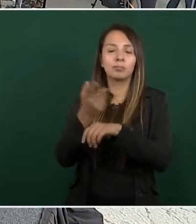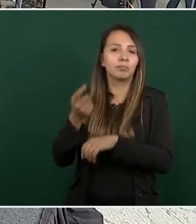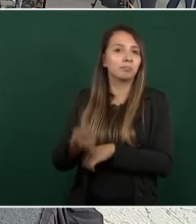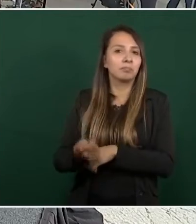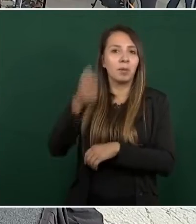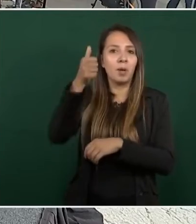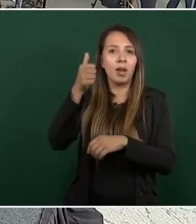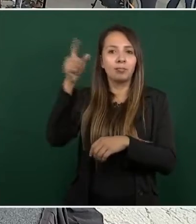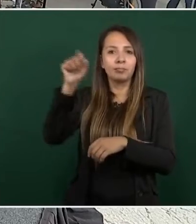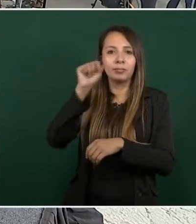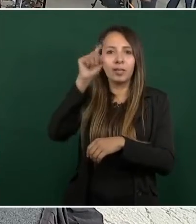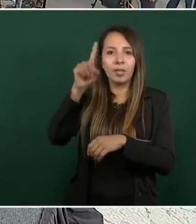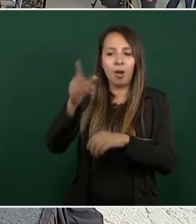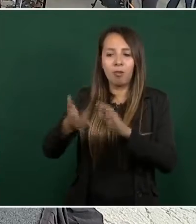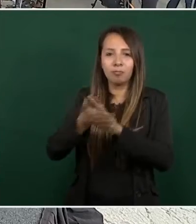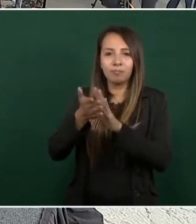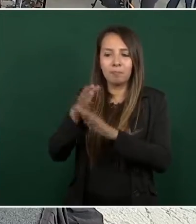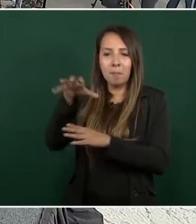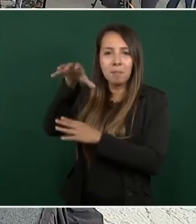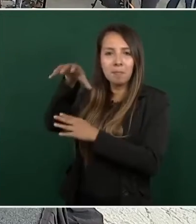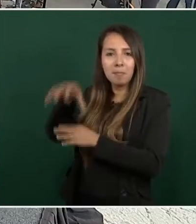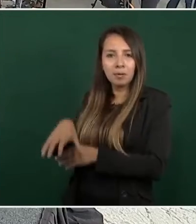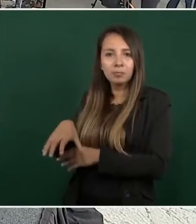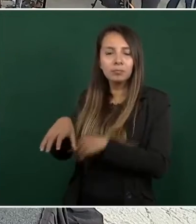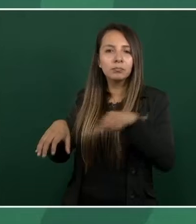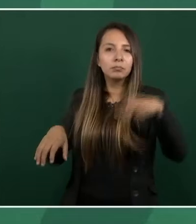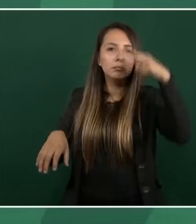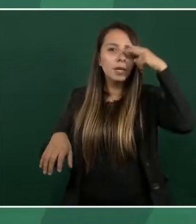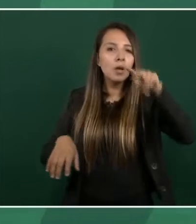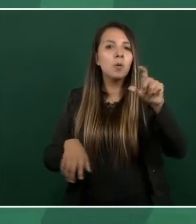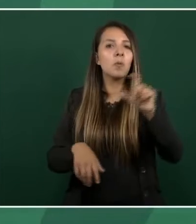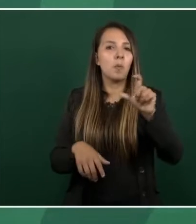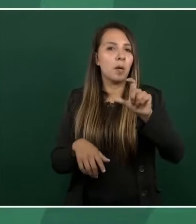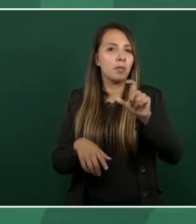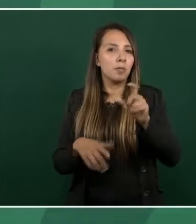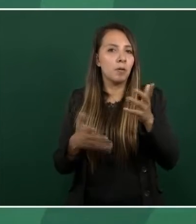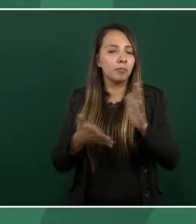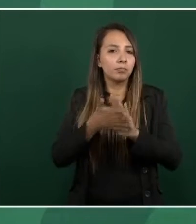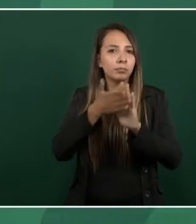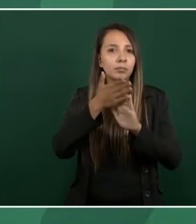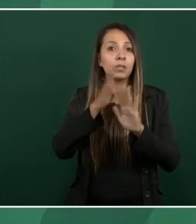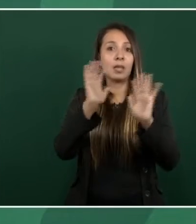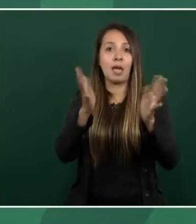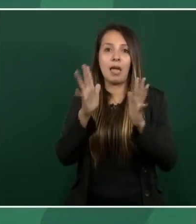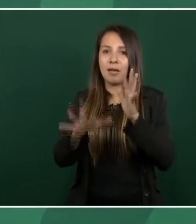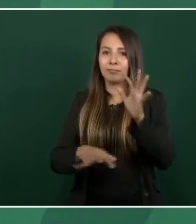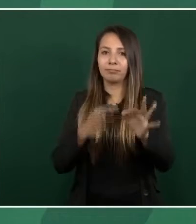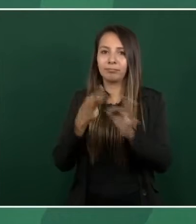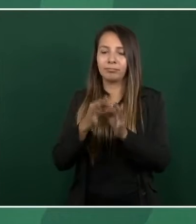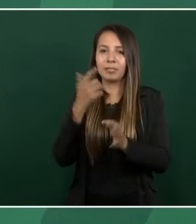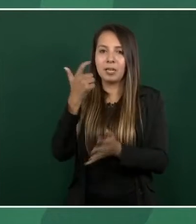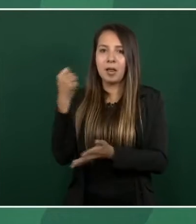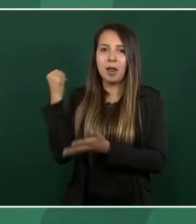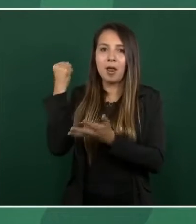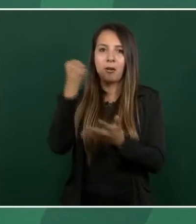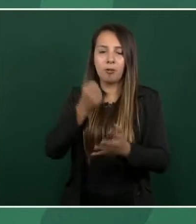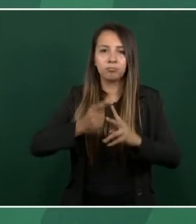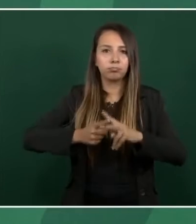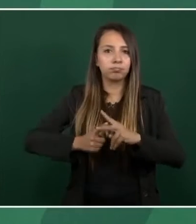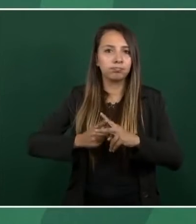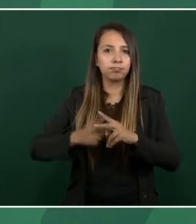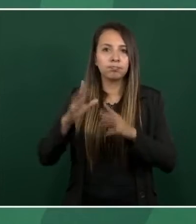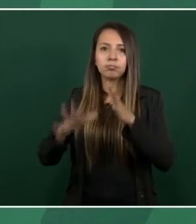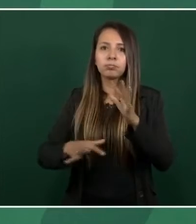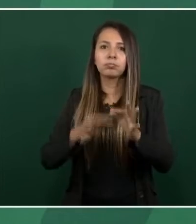de San Diego. Sí. ¿Cuándo empezaremos aquí en México este proyecto? Ya tenemos los fondos, el presupuesto